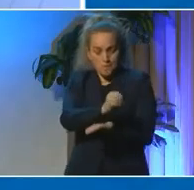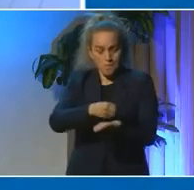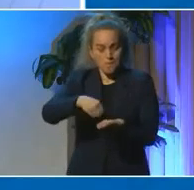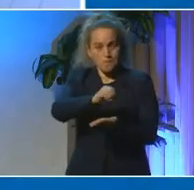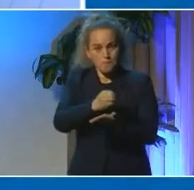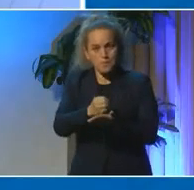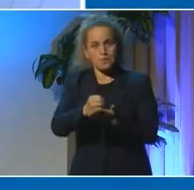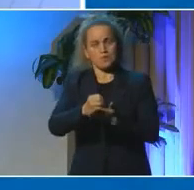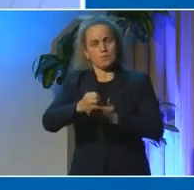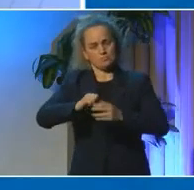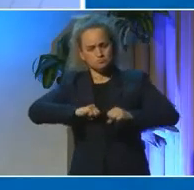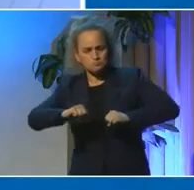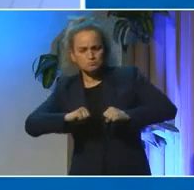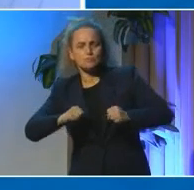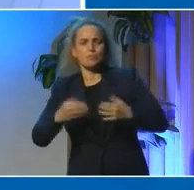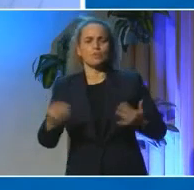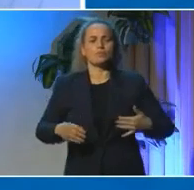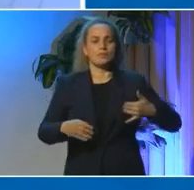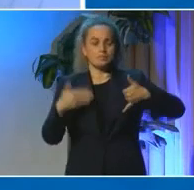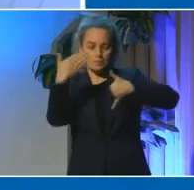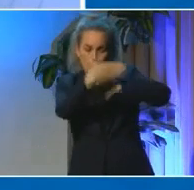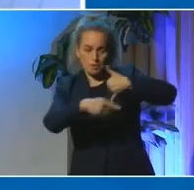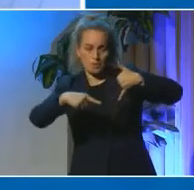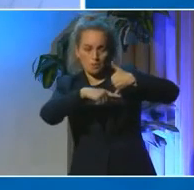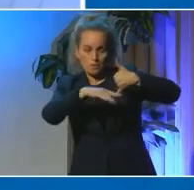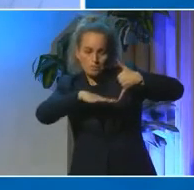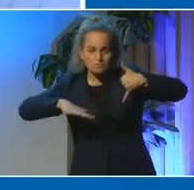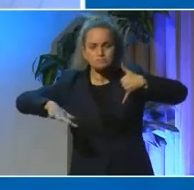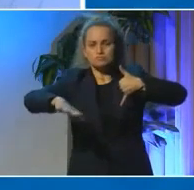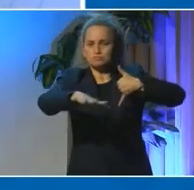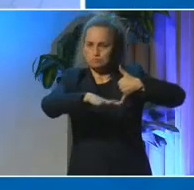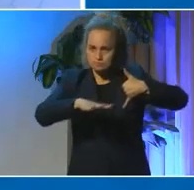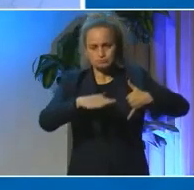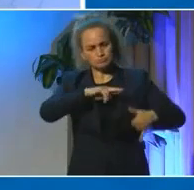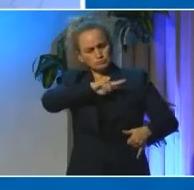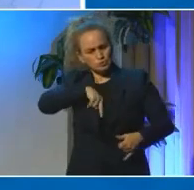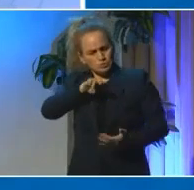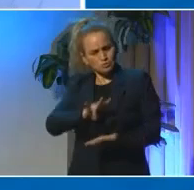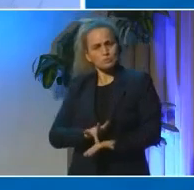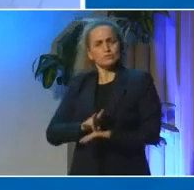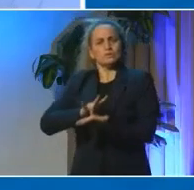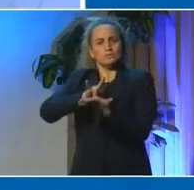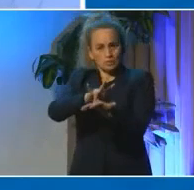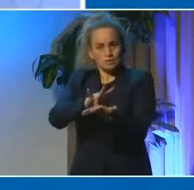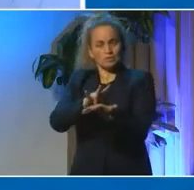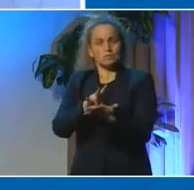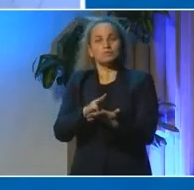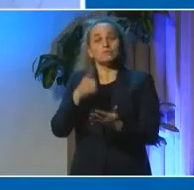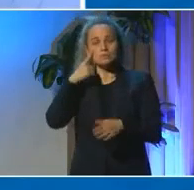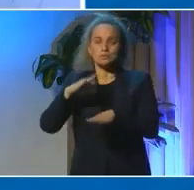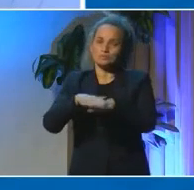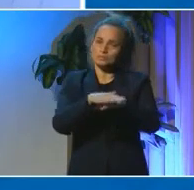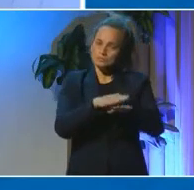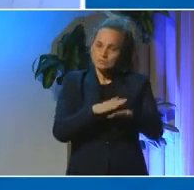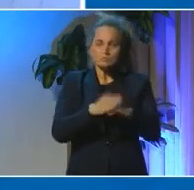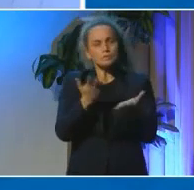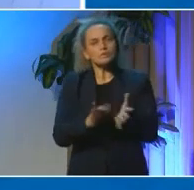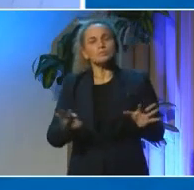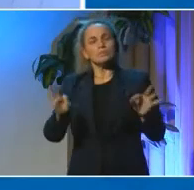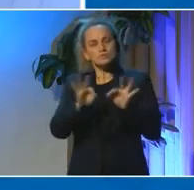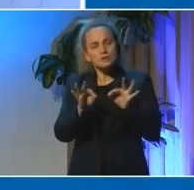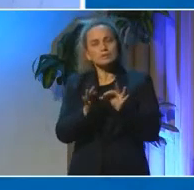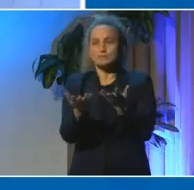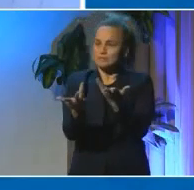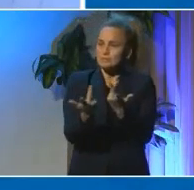eh en la amazonía colombiana nosotros podemos hacer la diferencia entonces por eso creo que la invitación también es a que nos